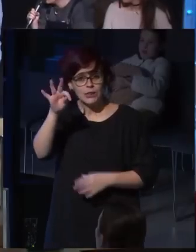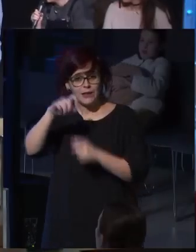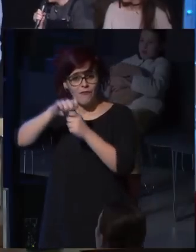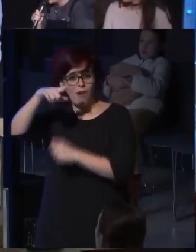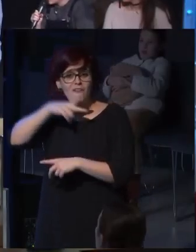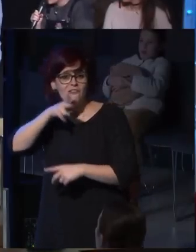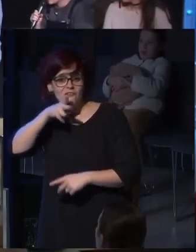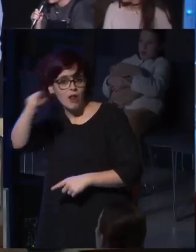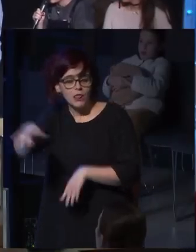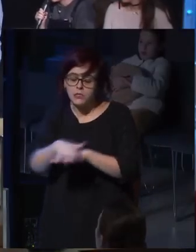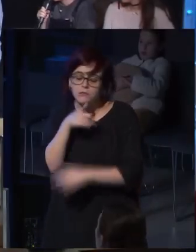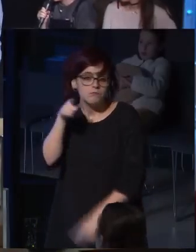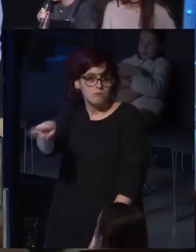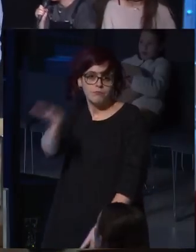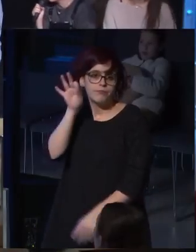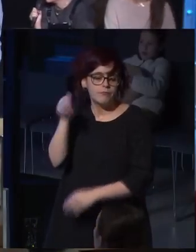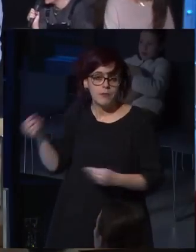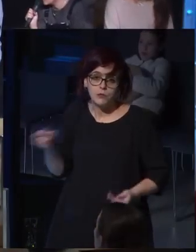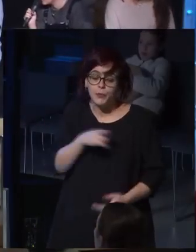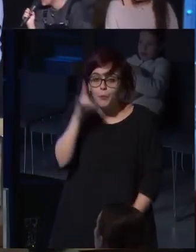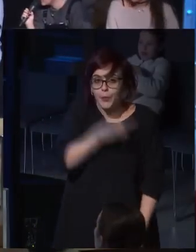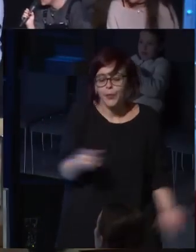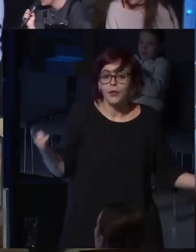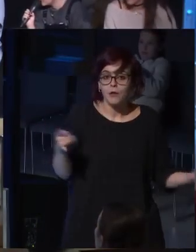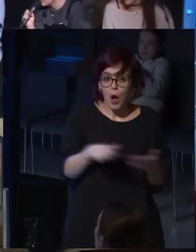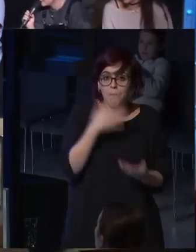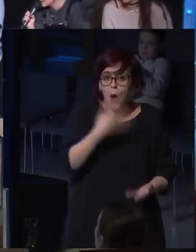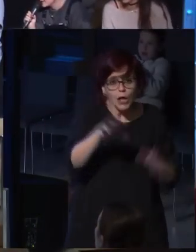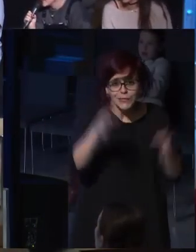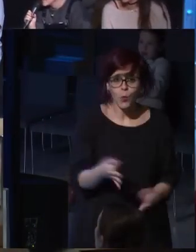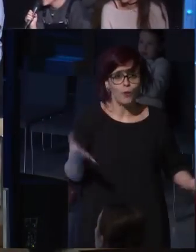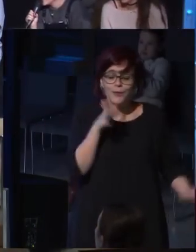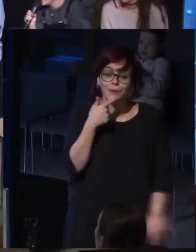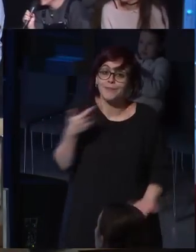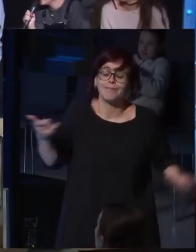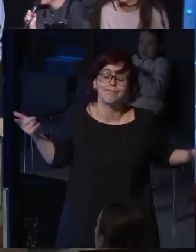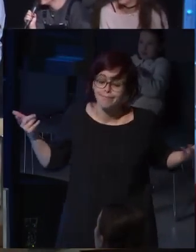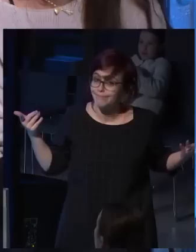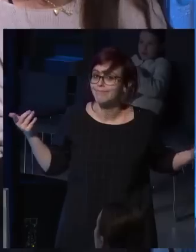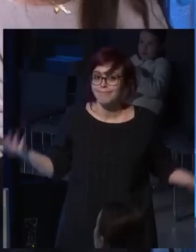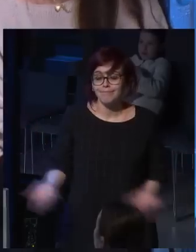está. Y es una putada, porque seguro que mola mucho, pero...